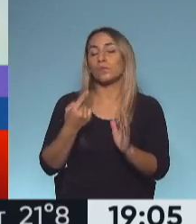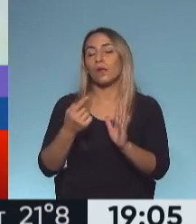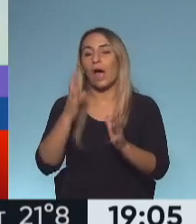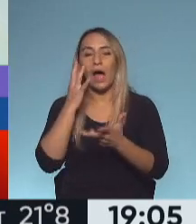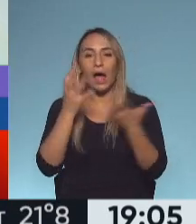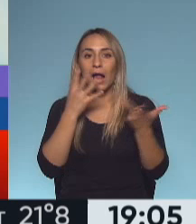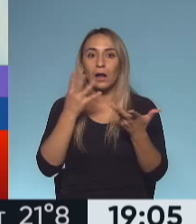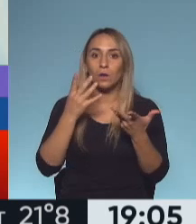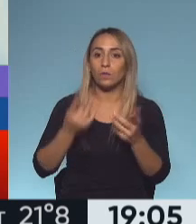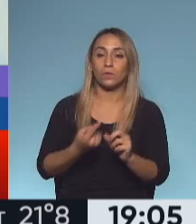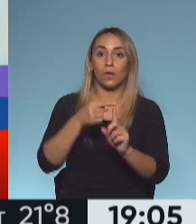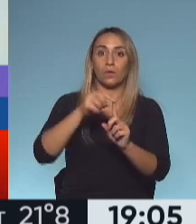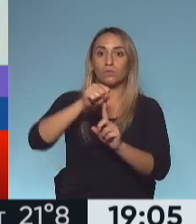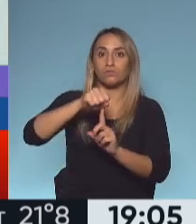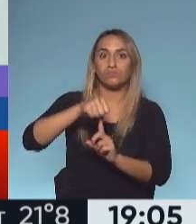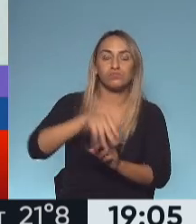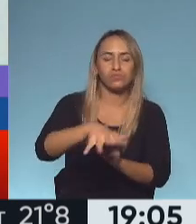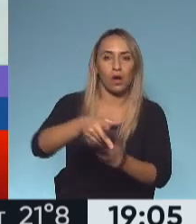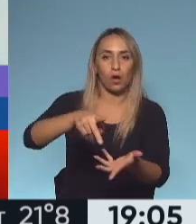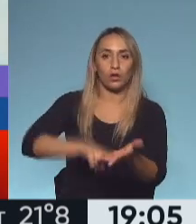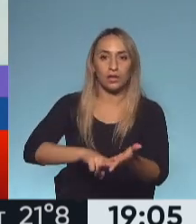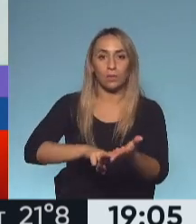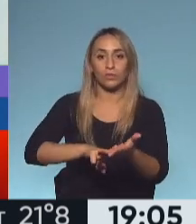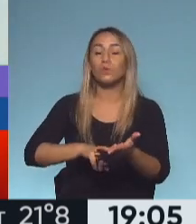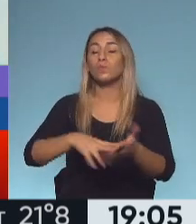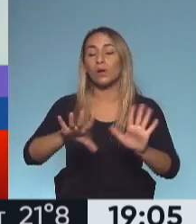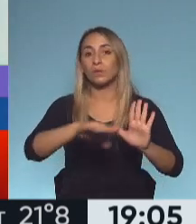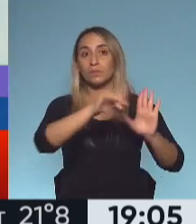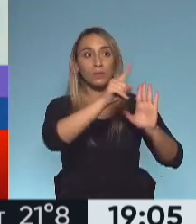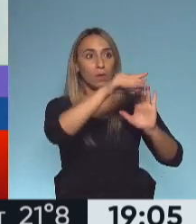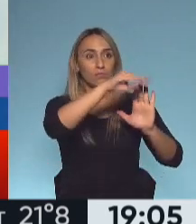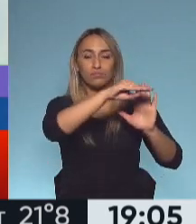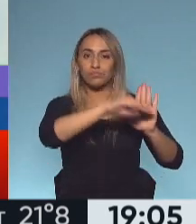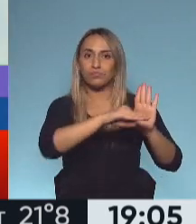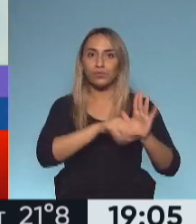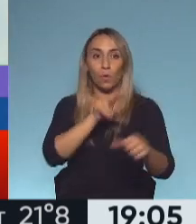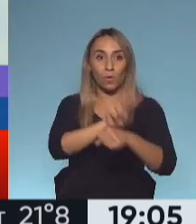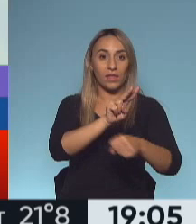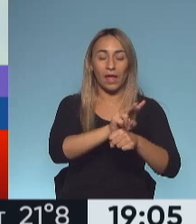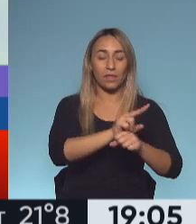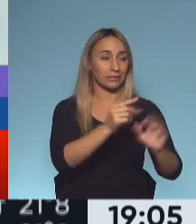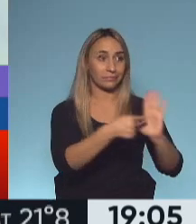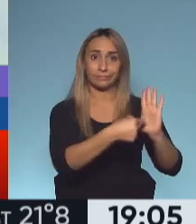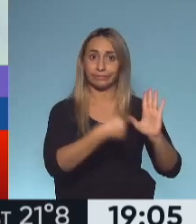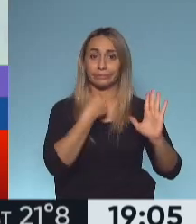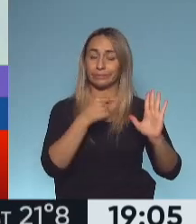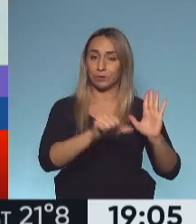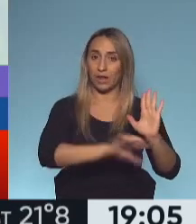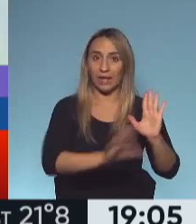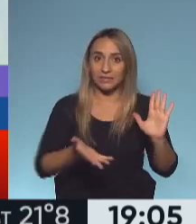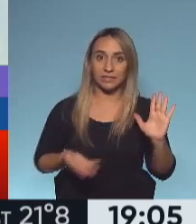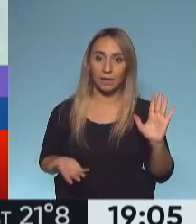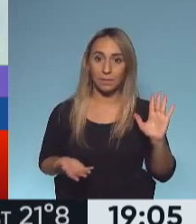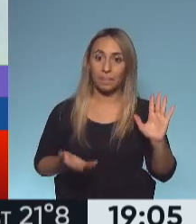casos amenaza con sobrepasar esos diques de contención que hemos levantado y por tanto se imponen una cadena de medidas que no son